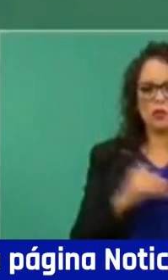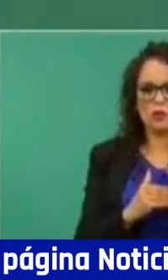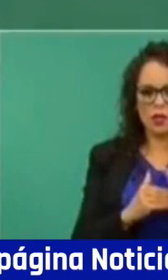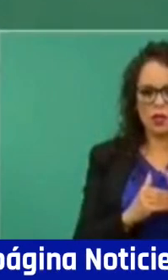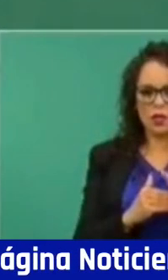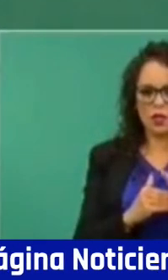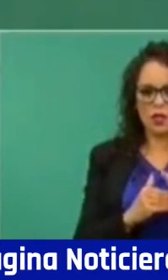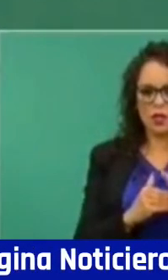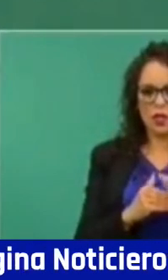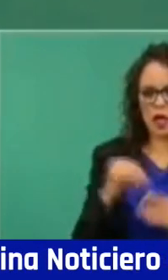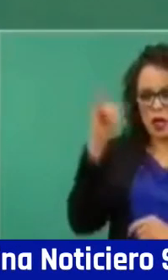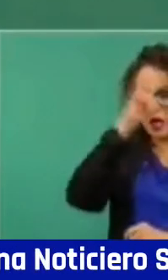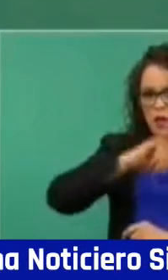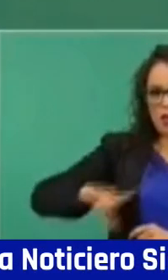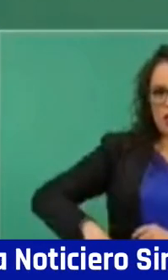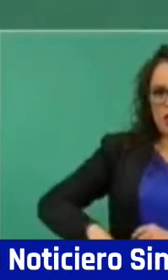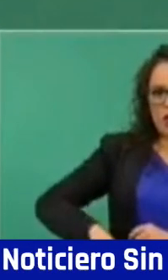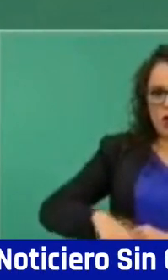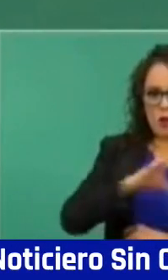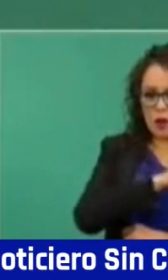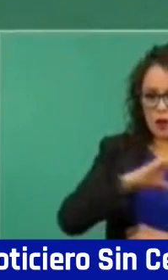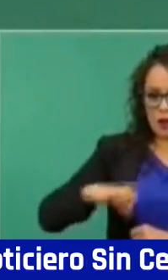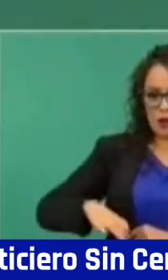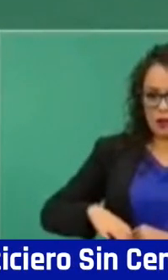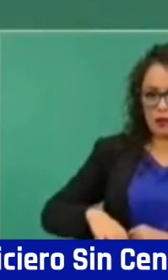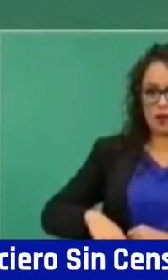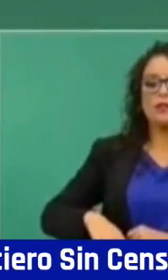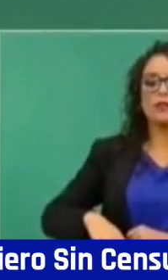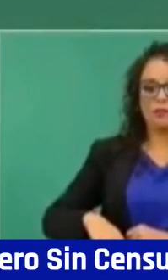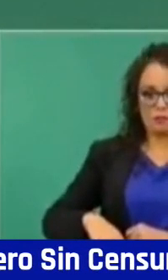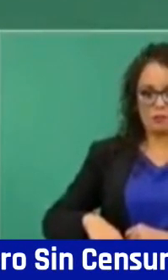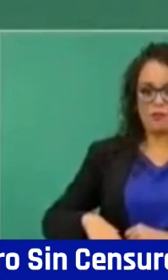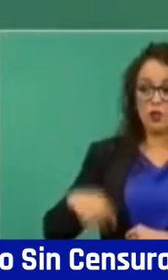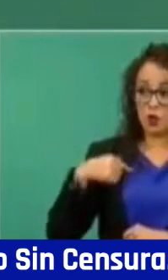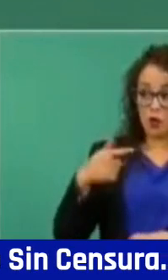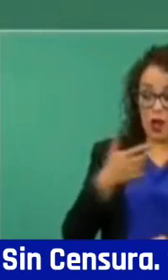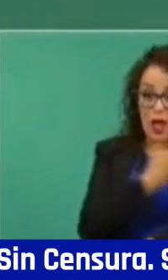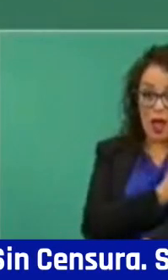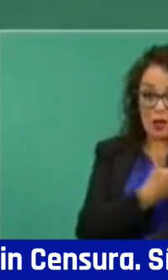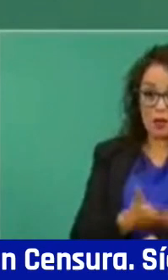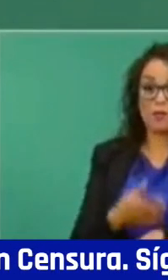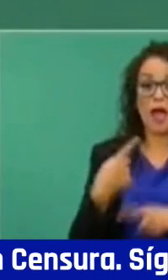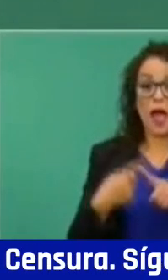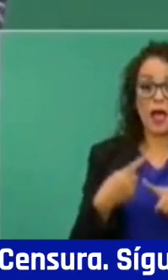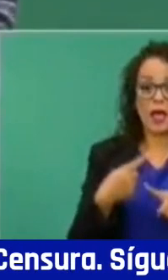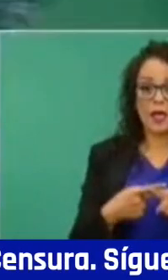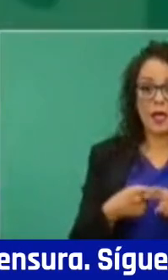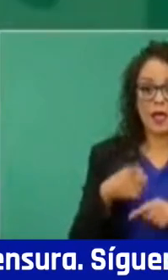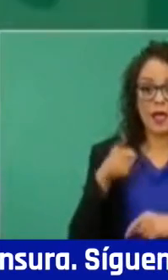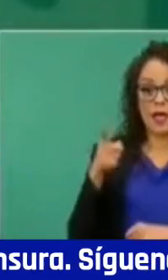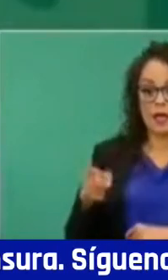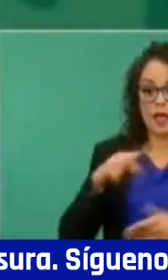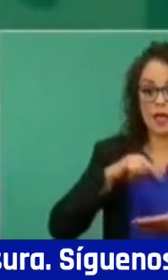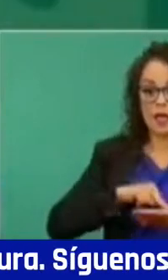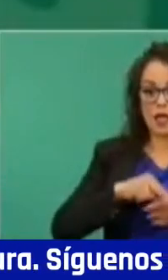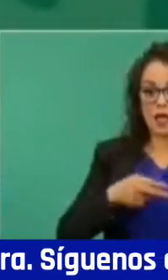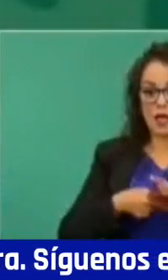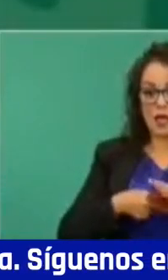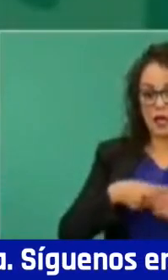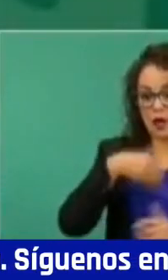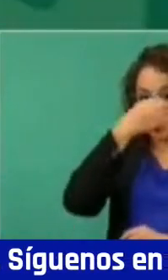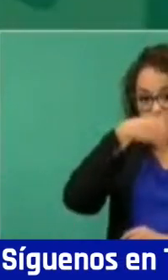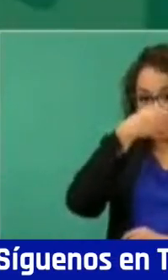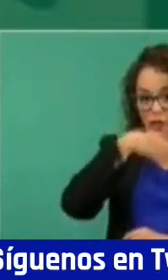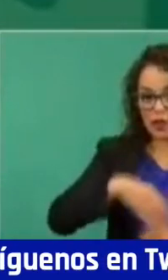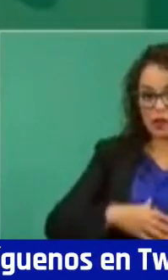de gobierno en la ciudad la compañía eligió carnes y no se organizaron una celada